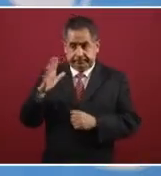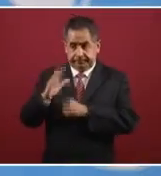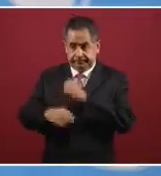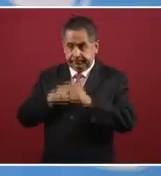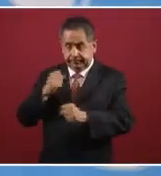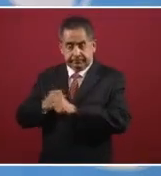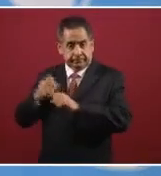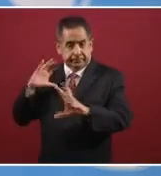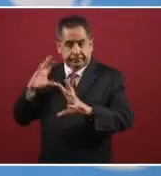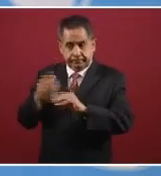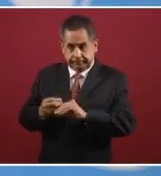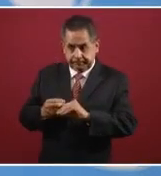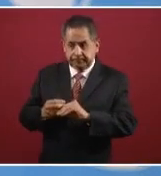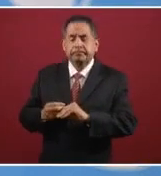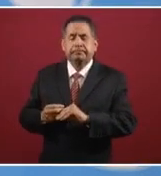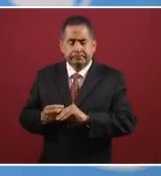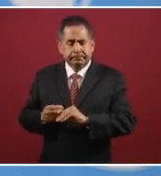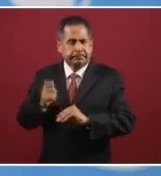el foro.